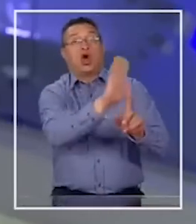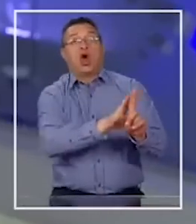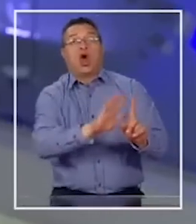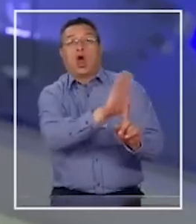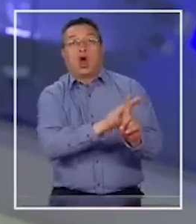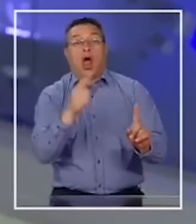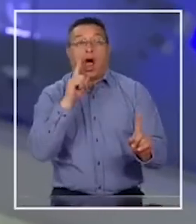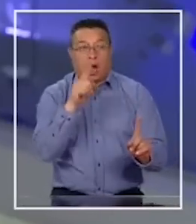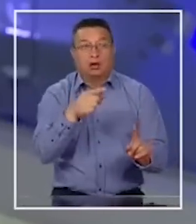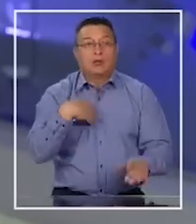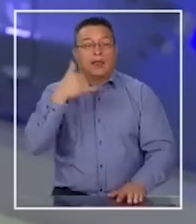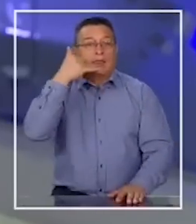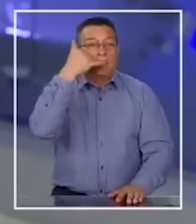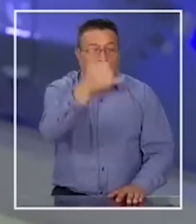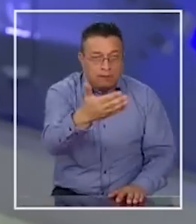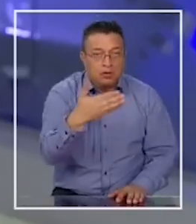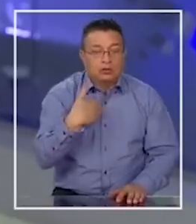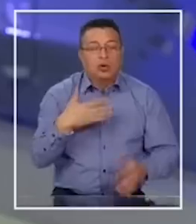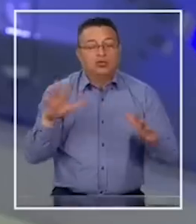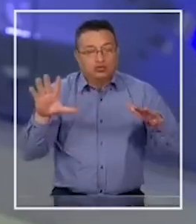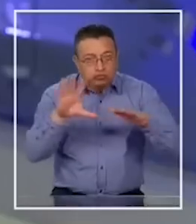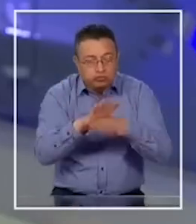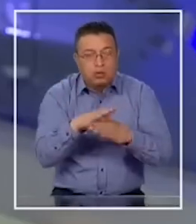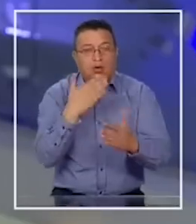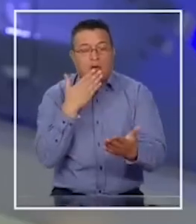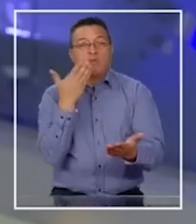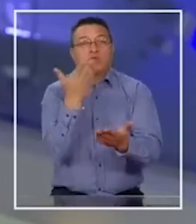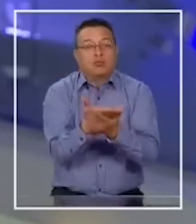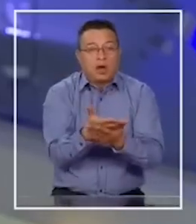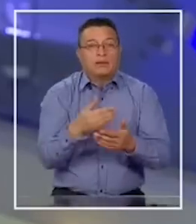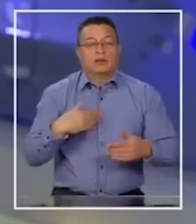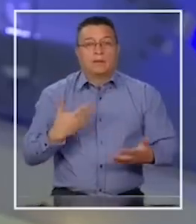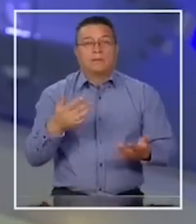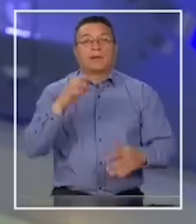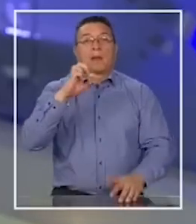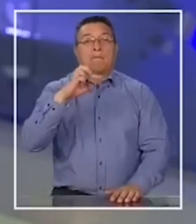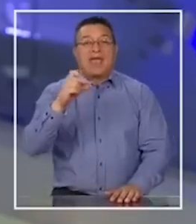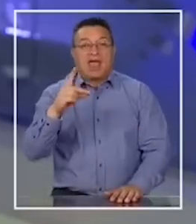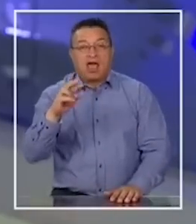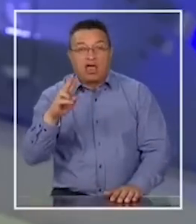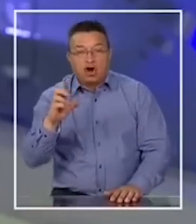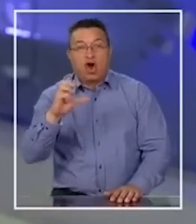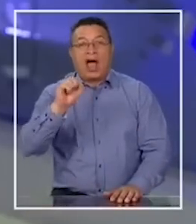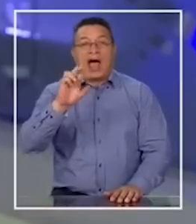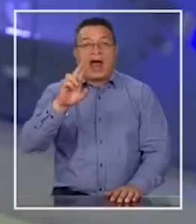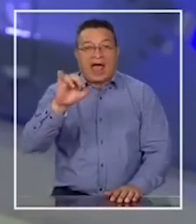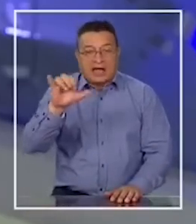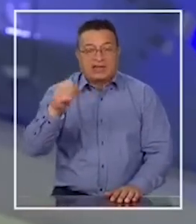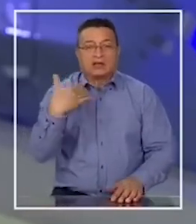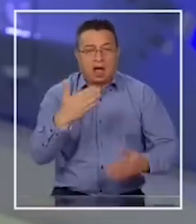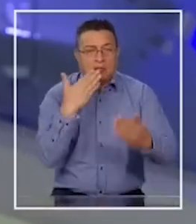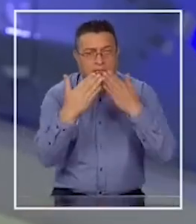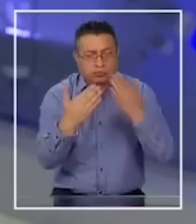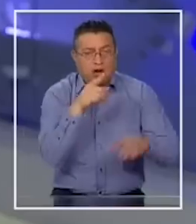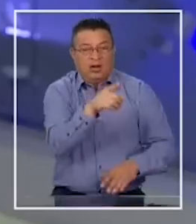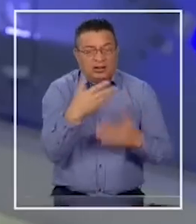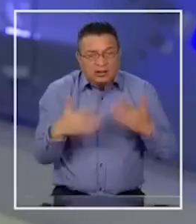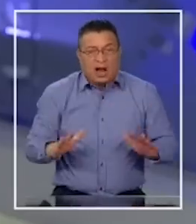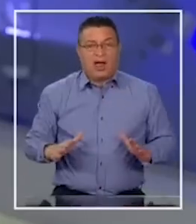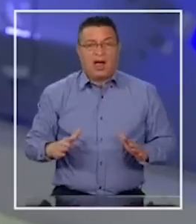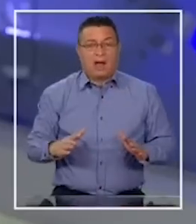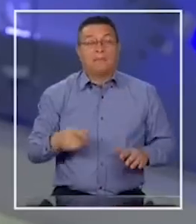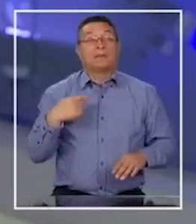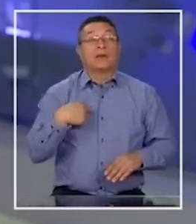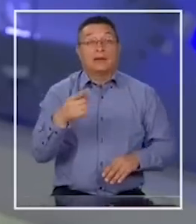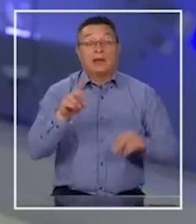le deje el teléfono y le dije juntémonos tengo una propuesta hablé con Pedro araya que en la comisión de constitución en el senado ese es un tema